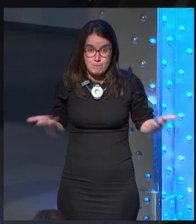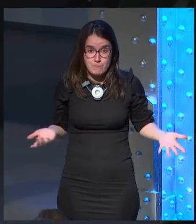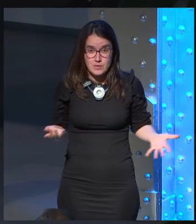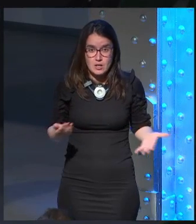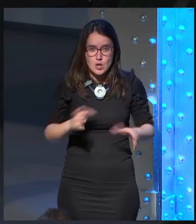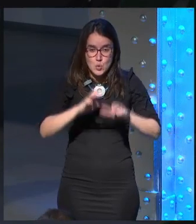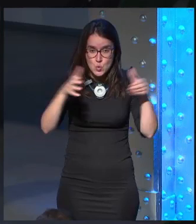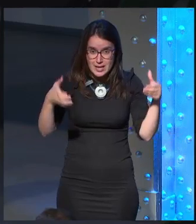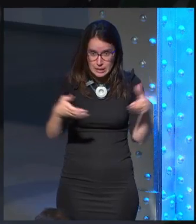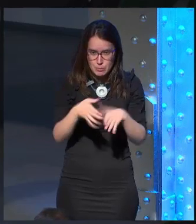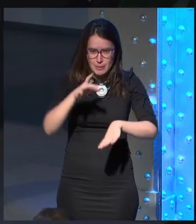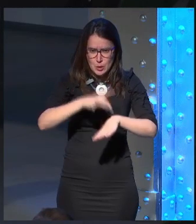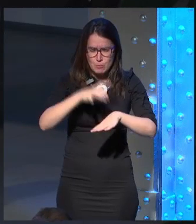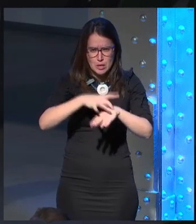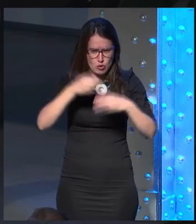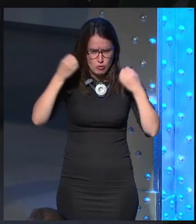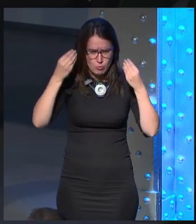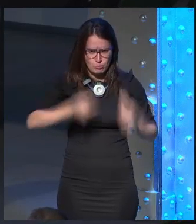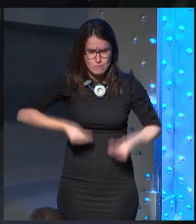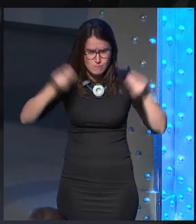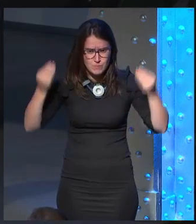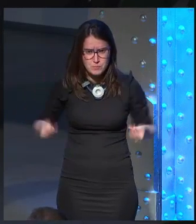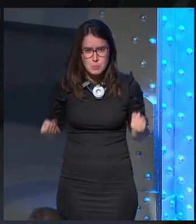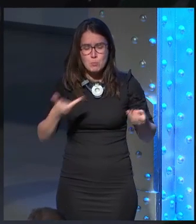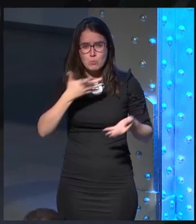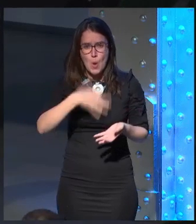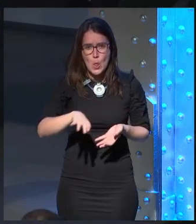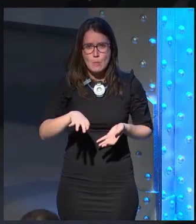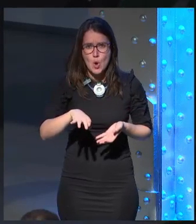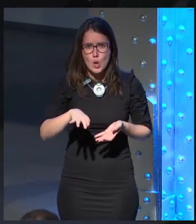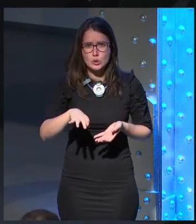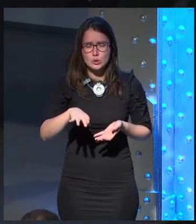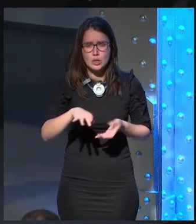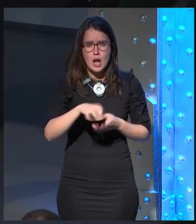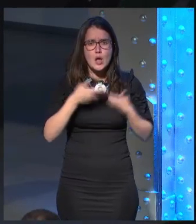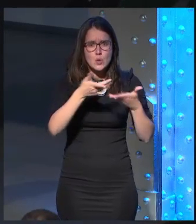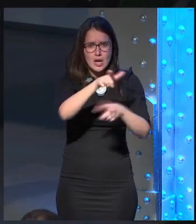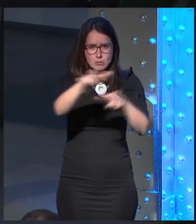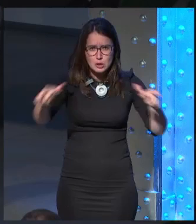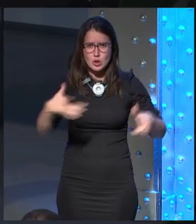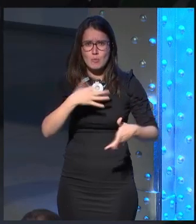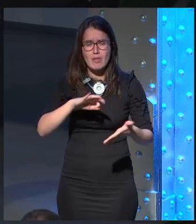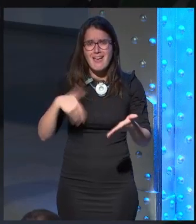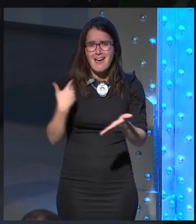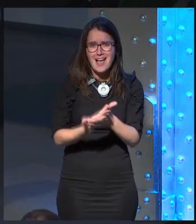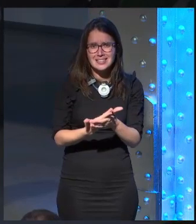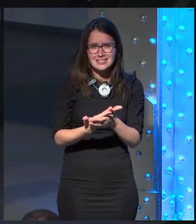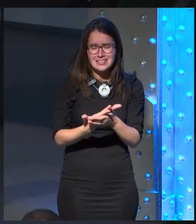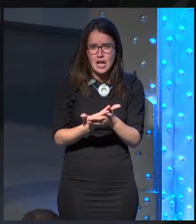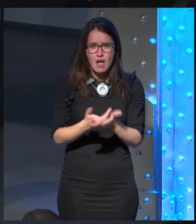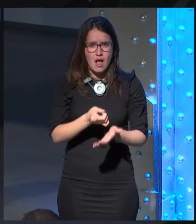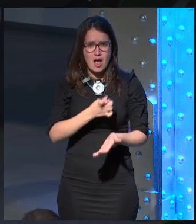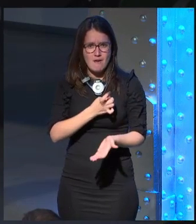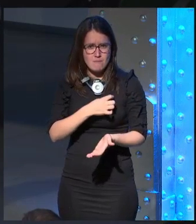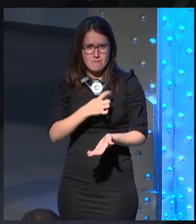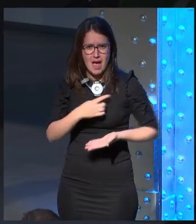Hay un equipamiento médico muy bueno, podemos ayudar a la gente, podemos incluso dar soporte